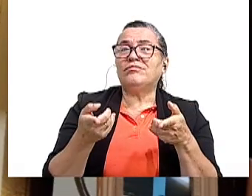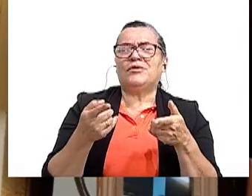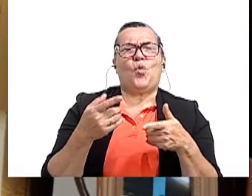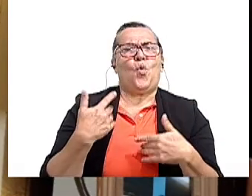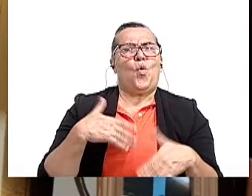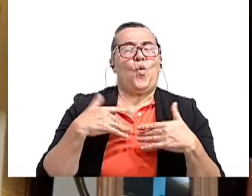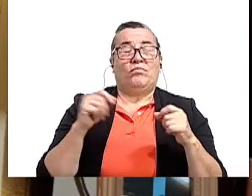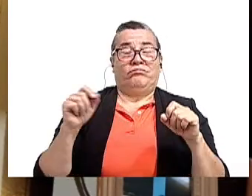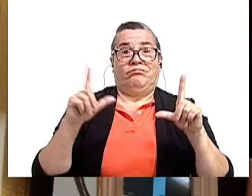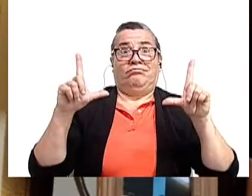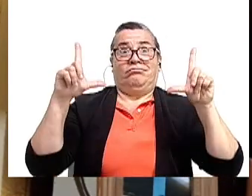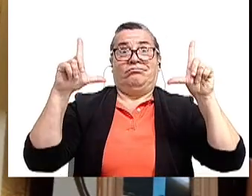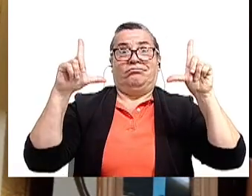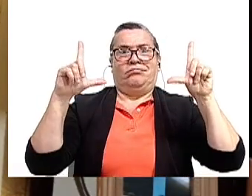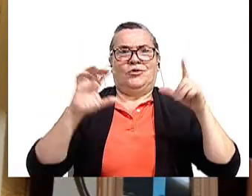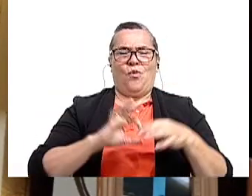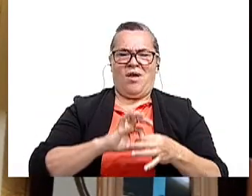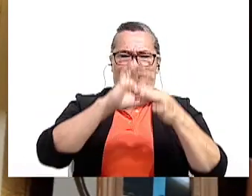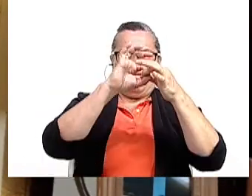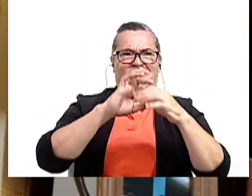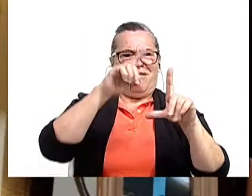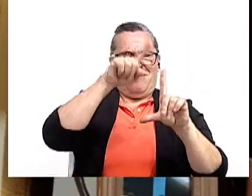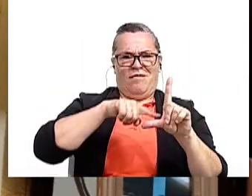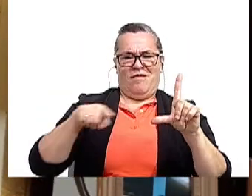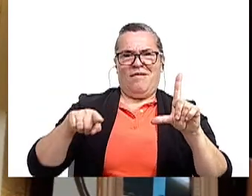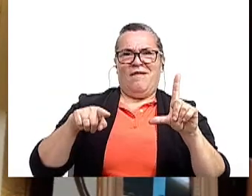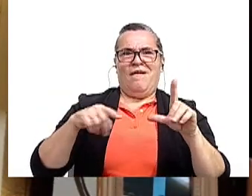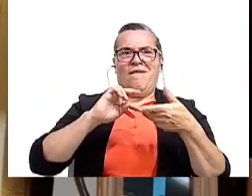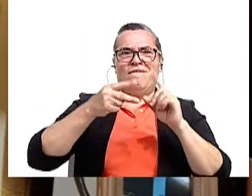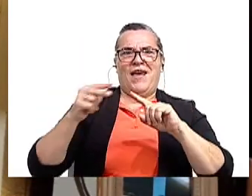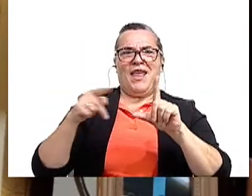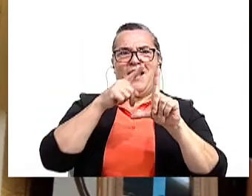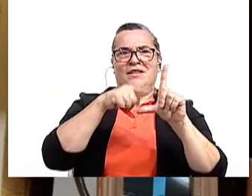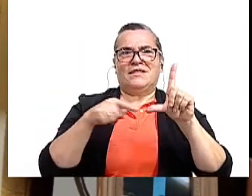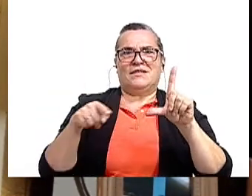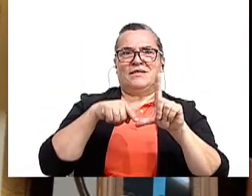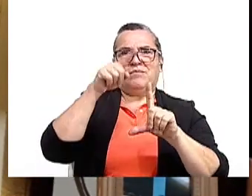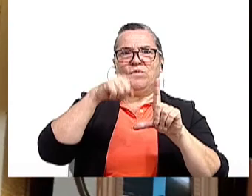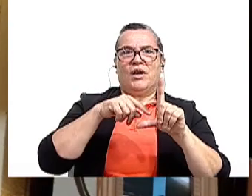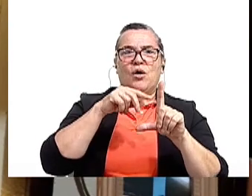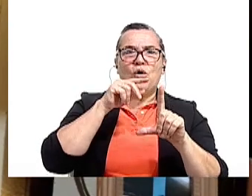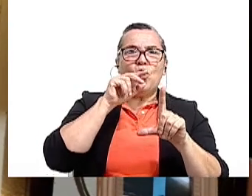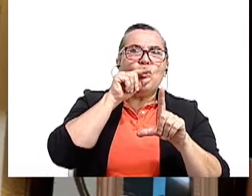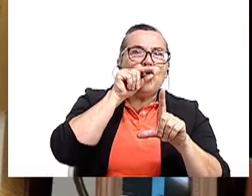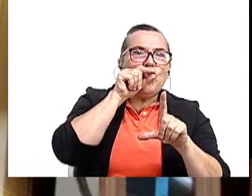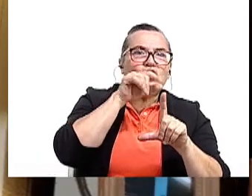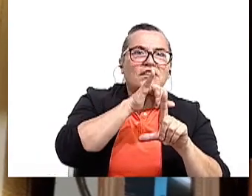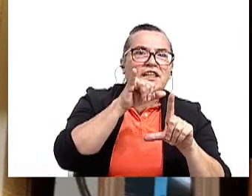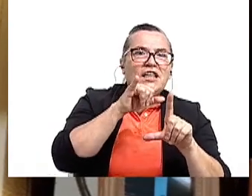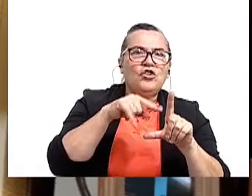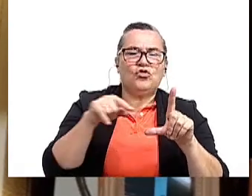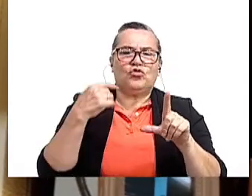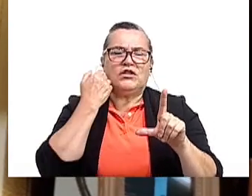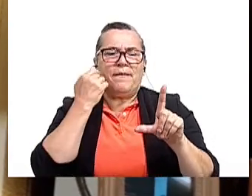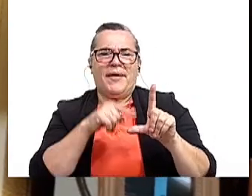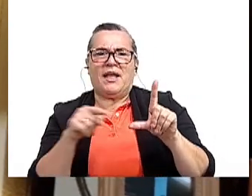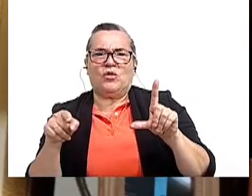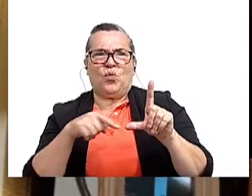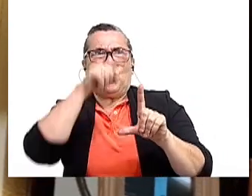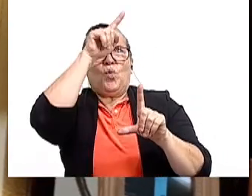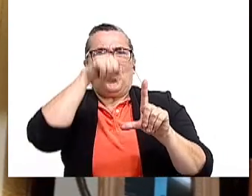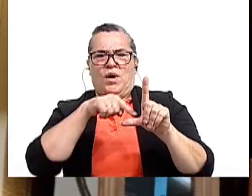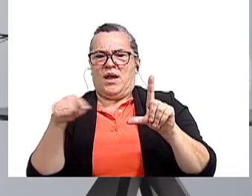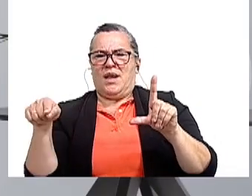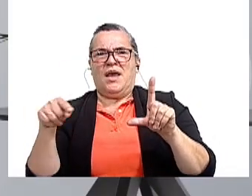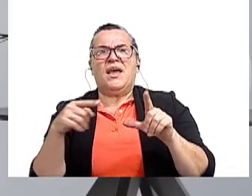Experimenté un gran asombro cuando se relacionó las variables. Por ejemplo, el chirrido de los grillos con la temperatura, y que es una relación lineal.